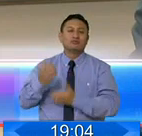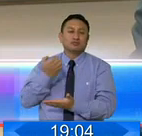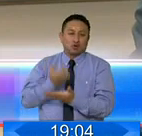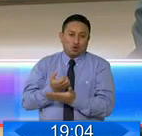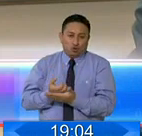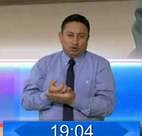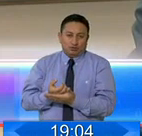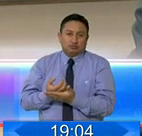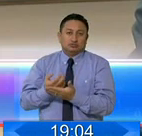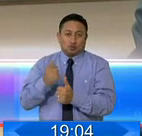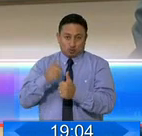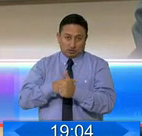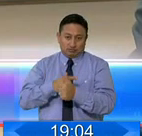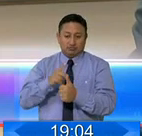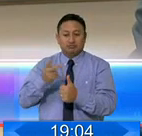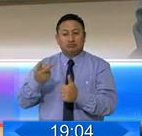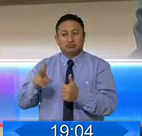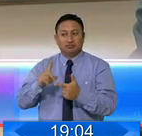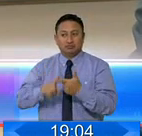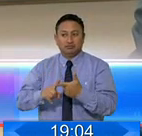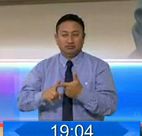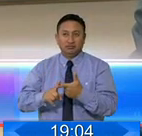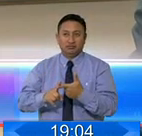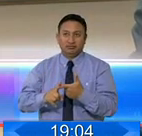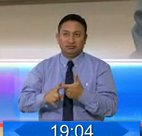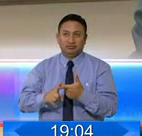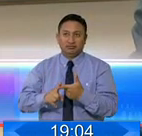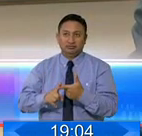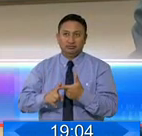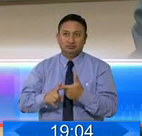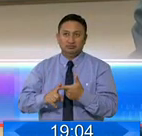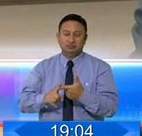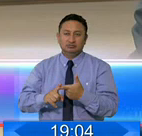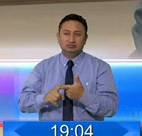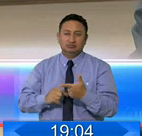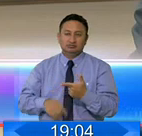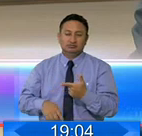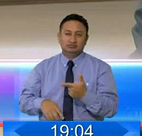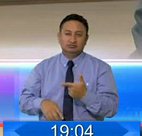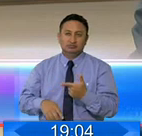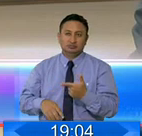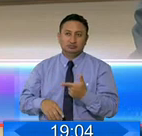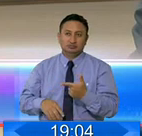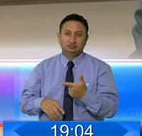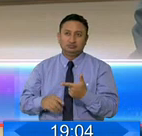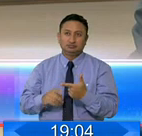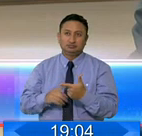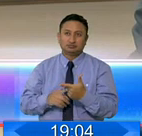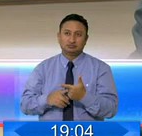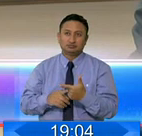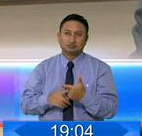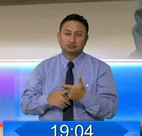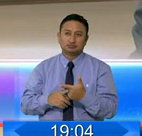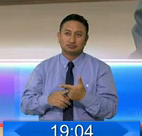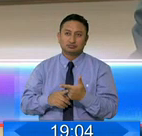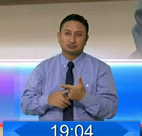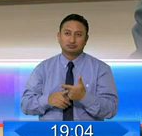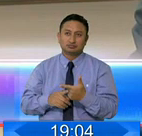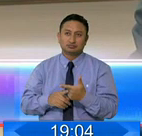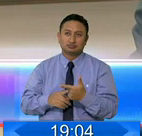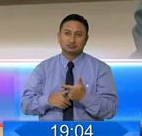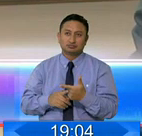también por la imagen que de ese laudo